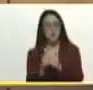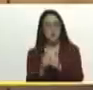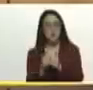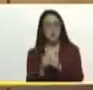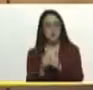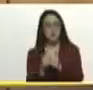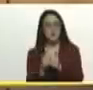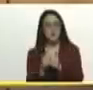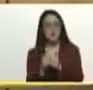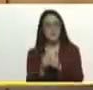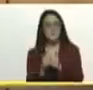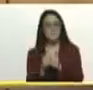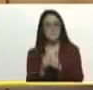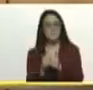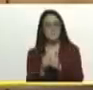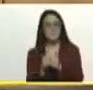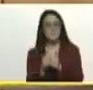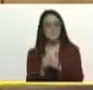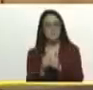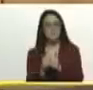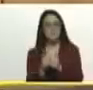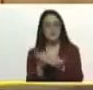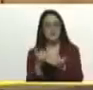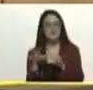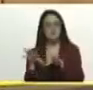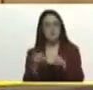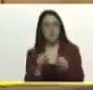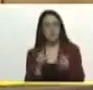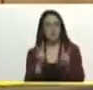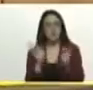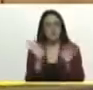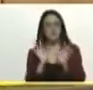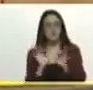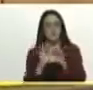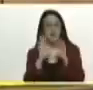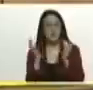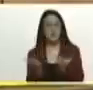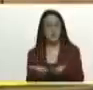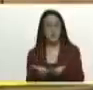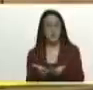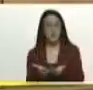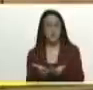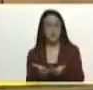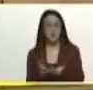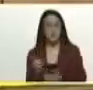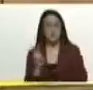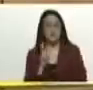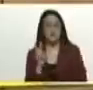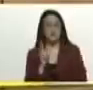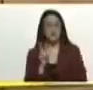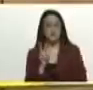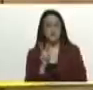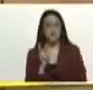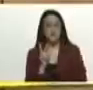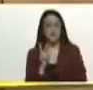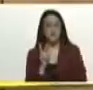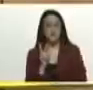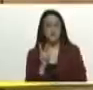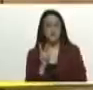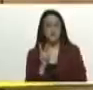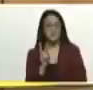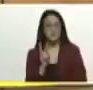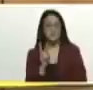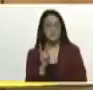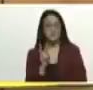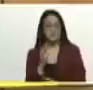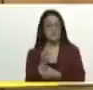agresión mediática que impuso una narrativa en el mundo de que, bueno, Venezuela es un